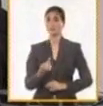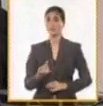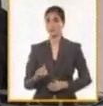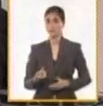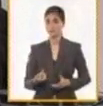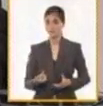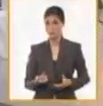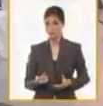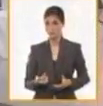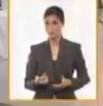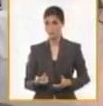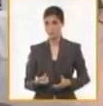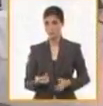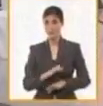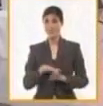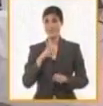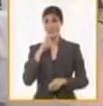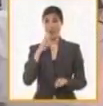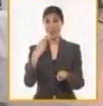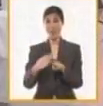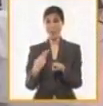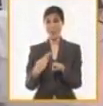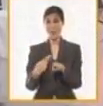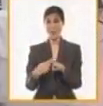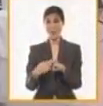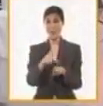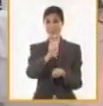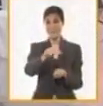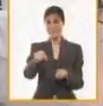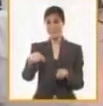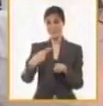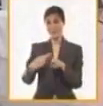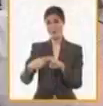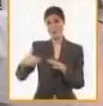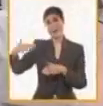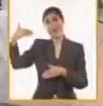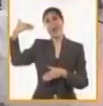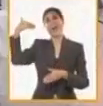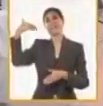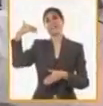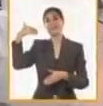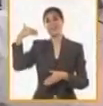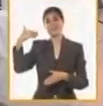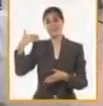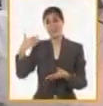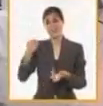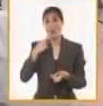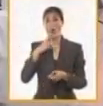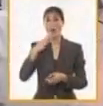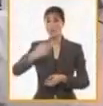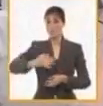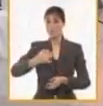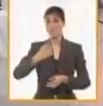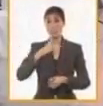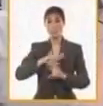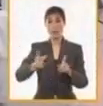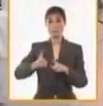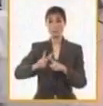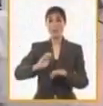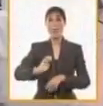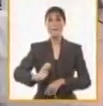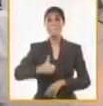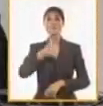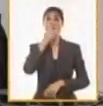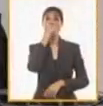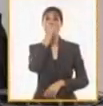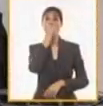Estás desempolvando cada nombre. No, bueno, pero es que lo acaba de decir y ellos, los medios, lo están... Broma. Que Putin va a llegar hasta Algeciras.